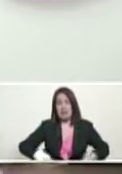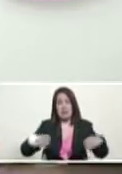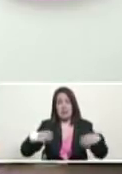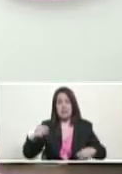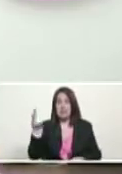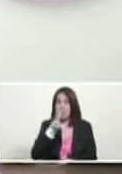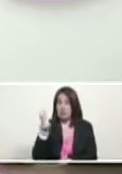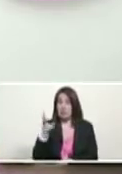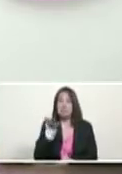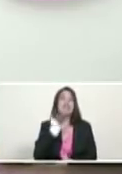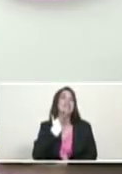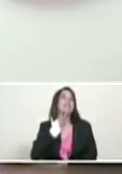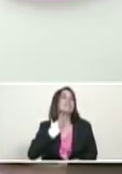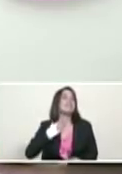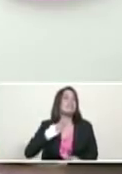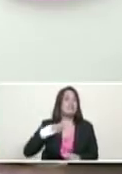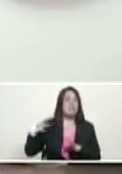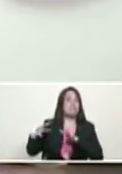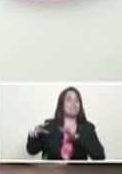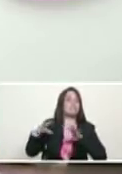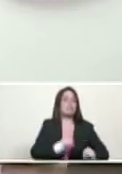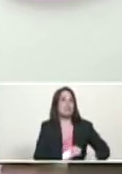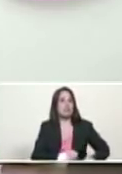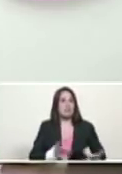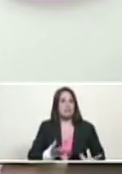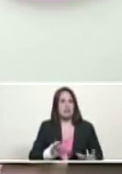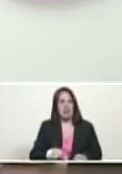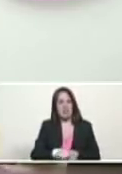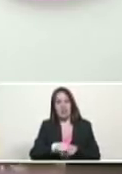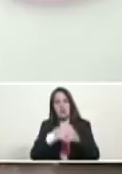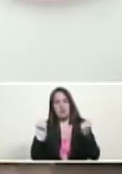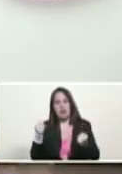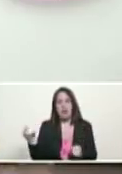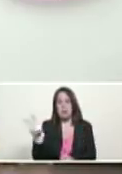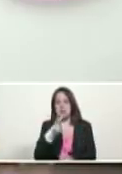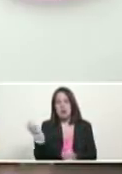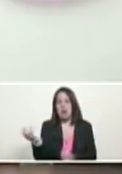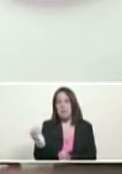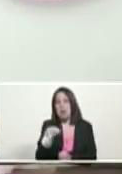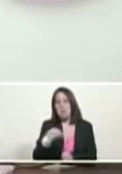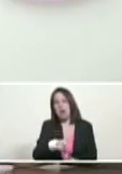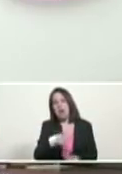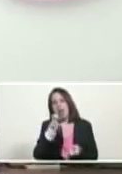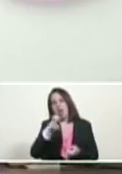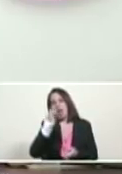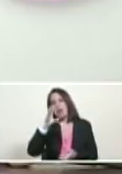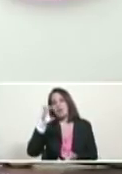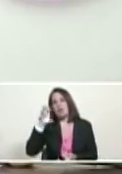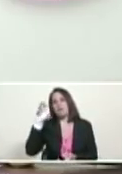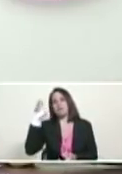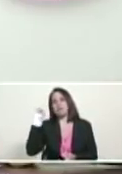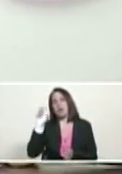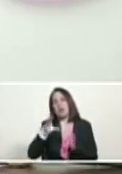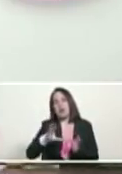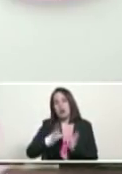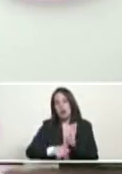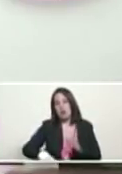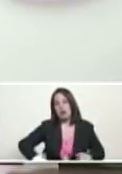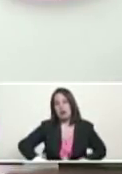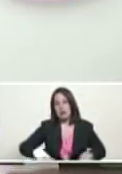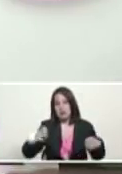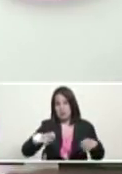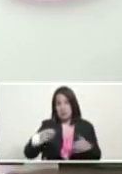La ambición de Donald Trump de destruir a Venezuela para sumarla a su riqueza. Solo por la